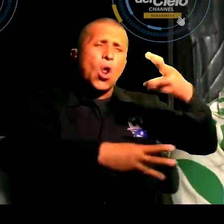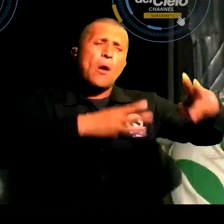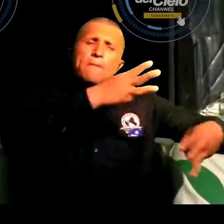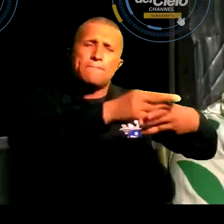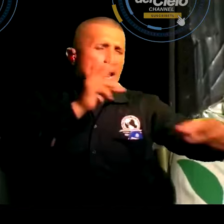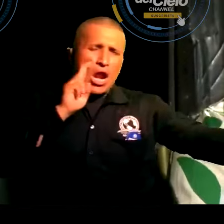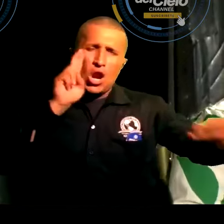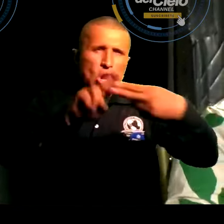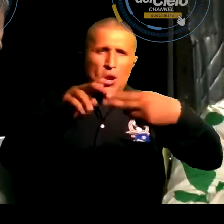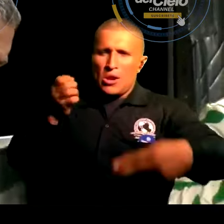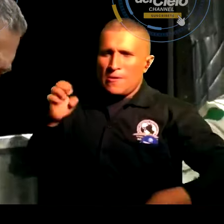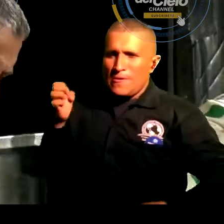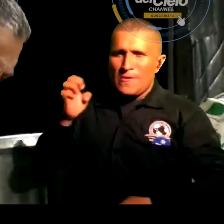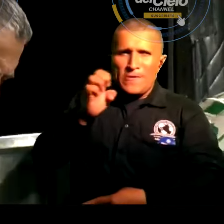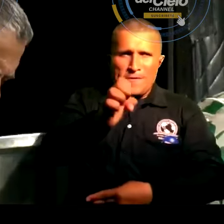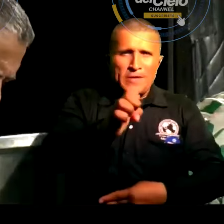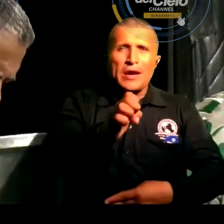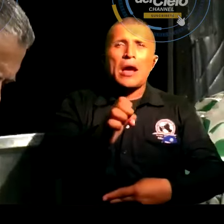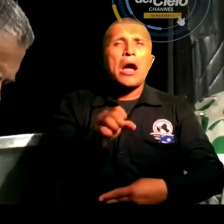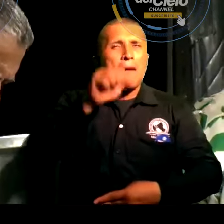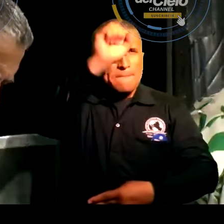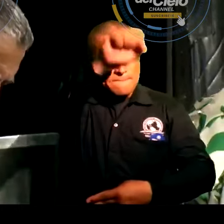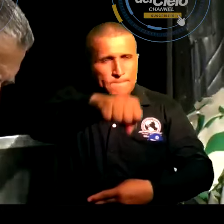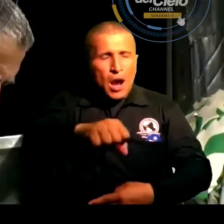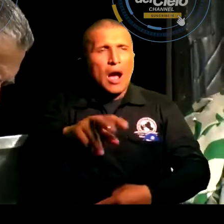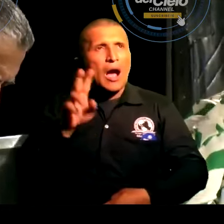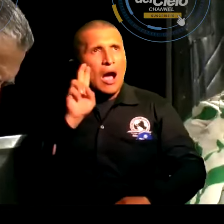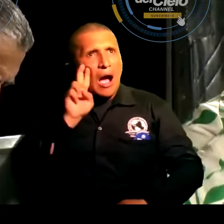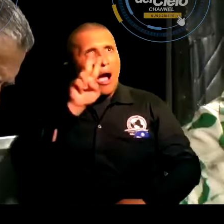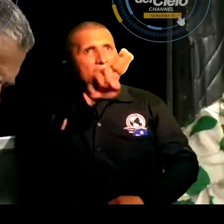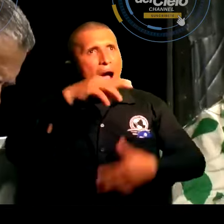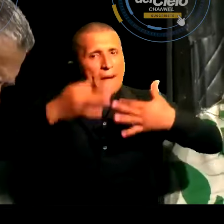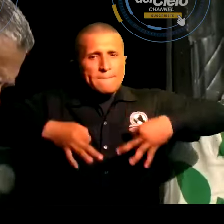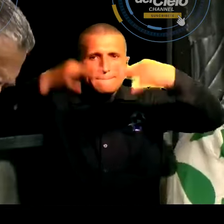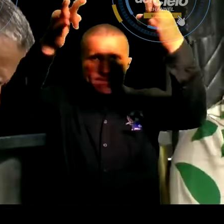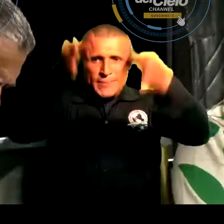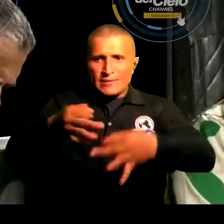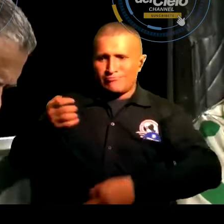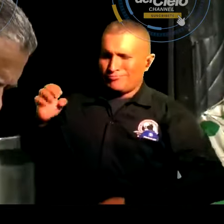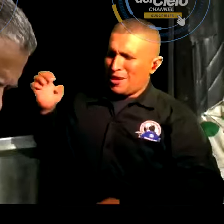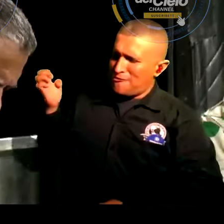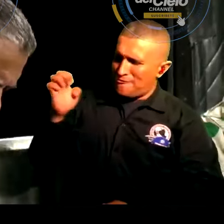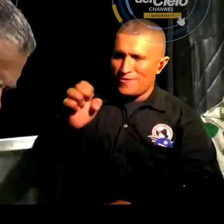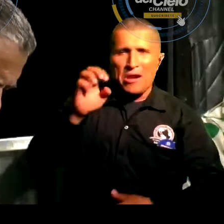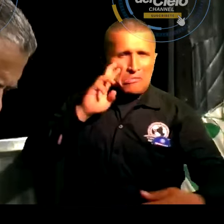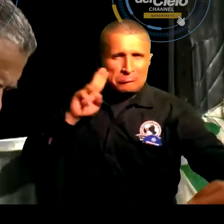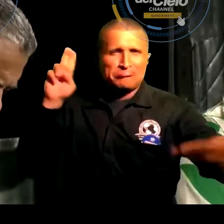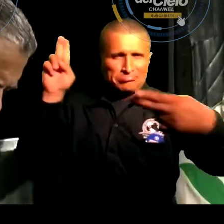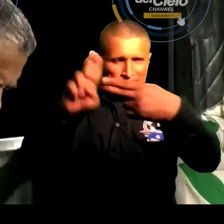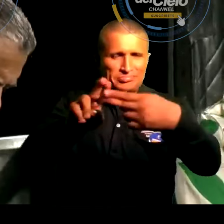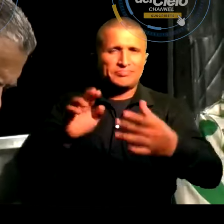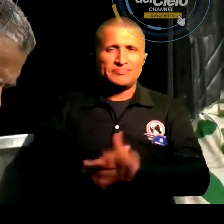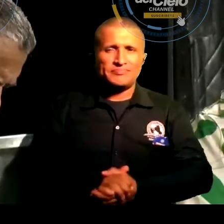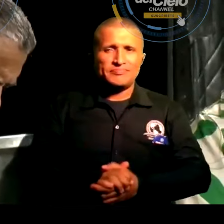puedan identificar el verdadero evangelio. Los que ya